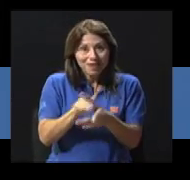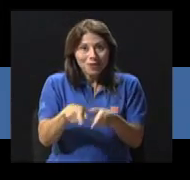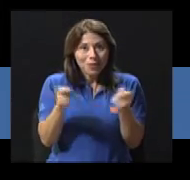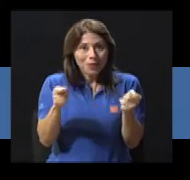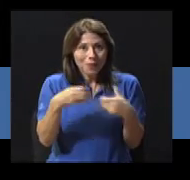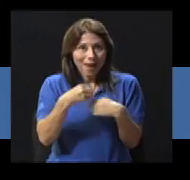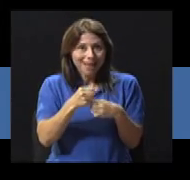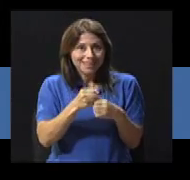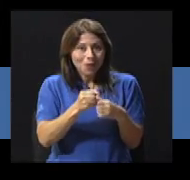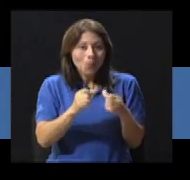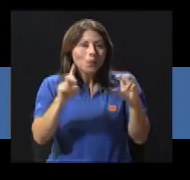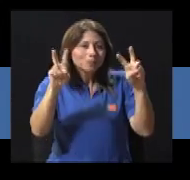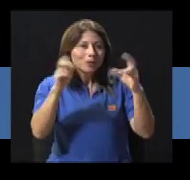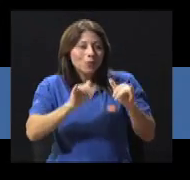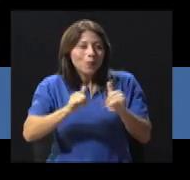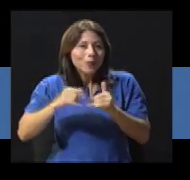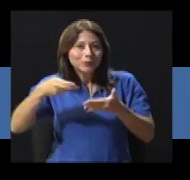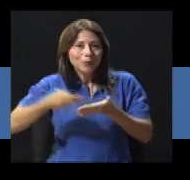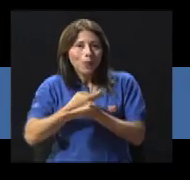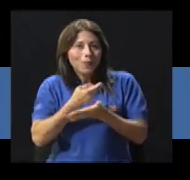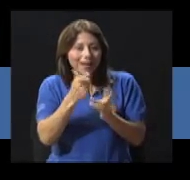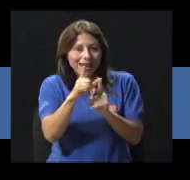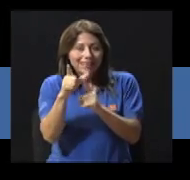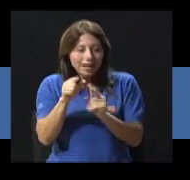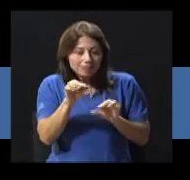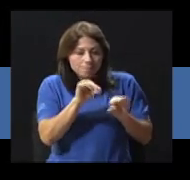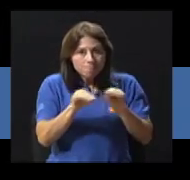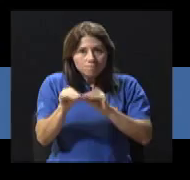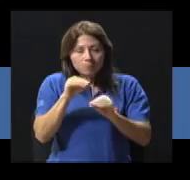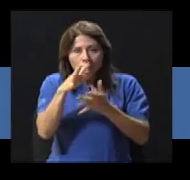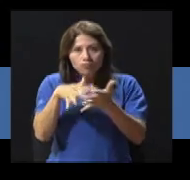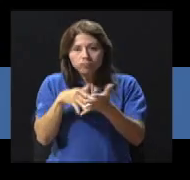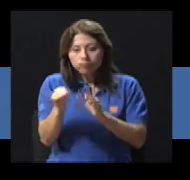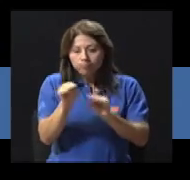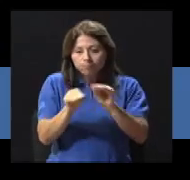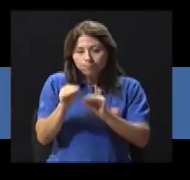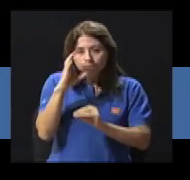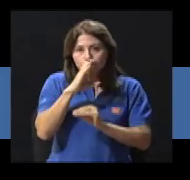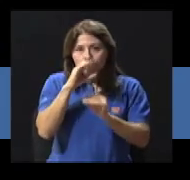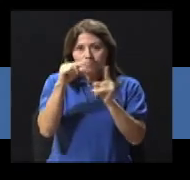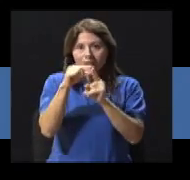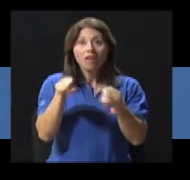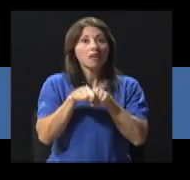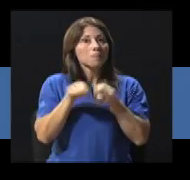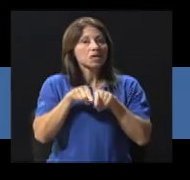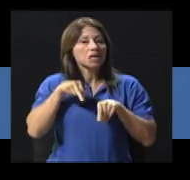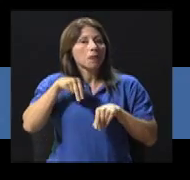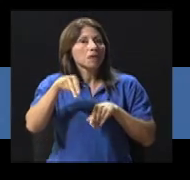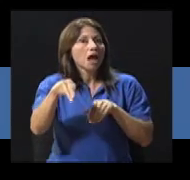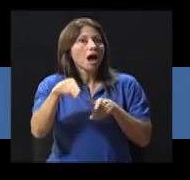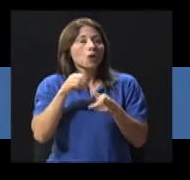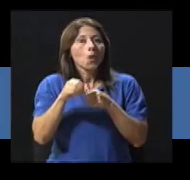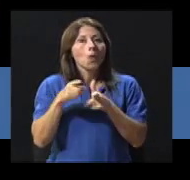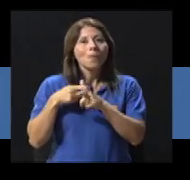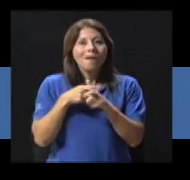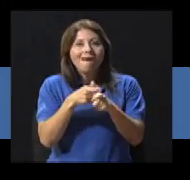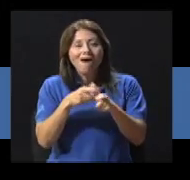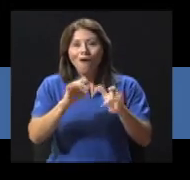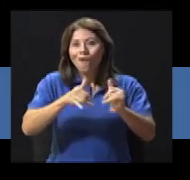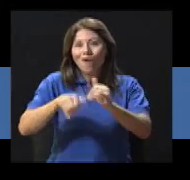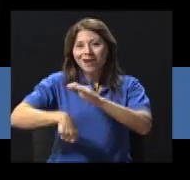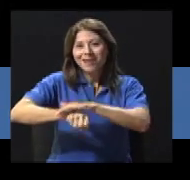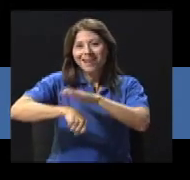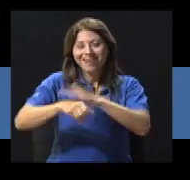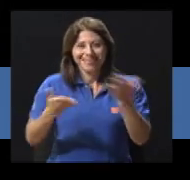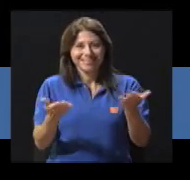por lo menos hacer sopas de letras o los crucigramas que vienen en el periódico. Y físicamente, también hay que salir a caminar de vez en cuando, por lo